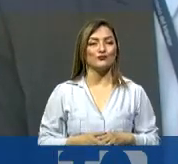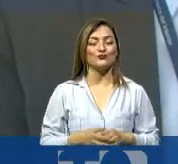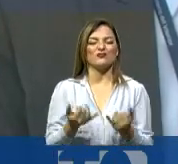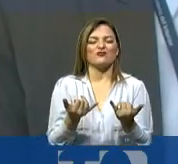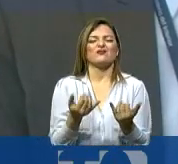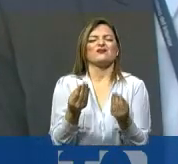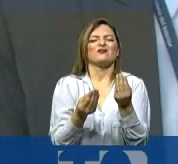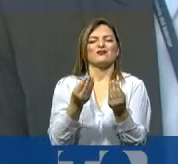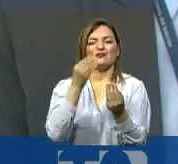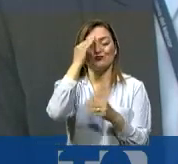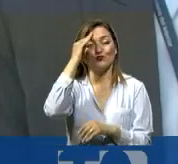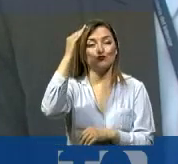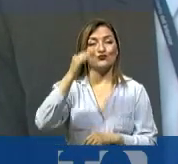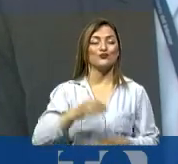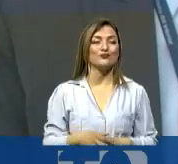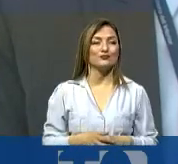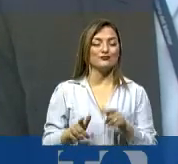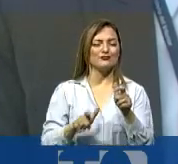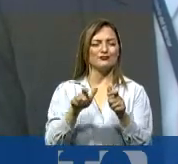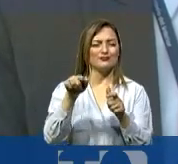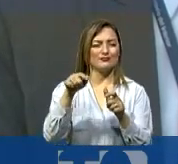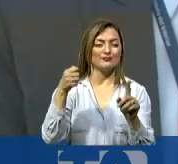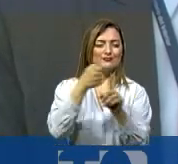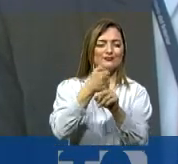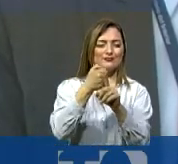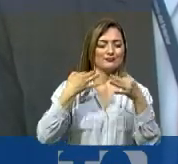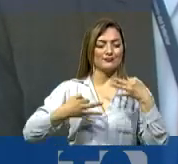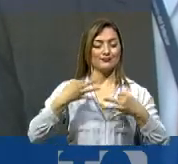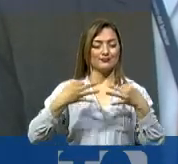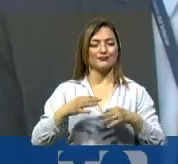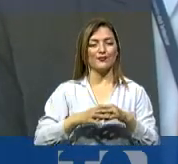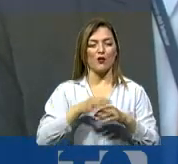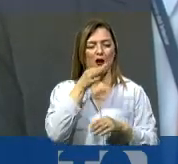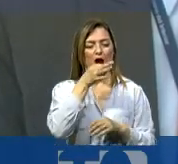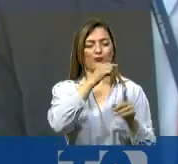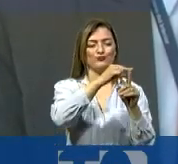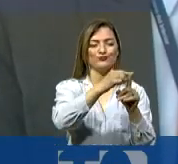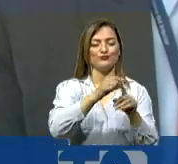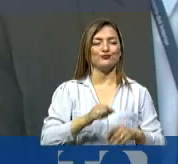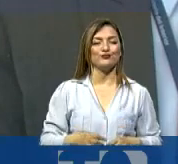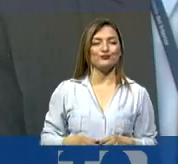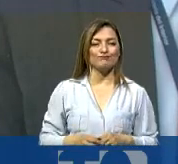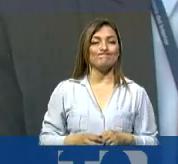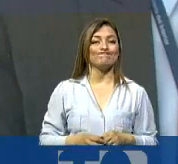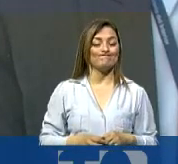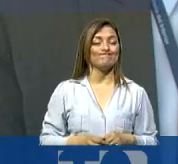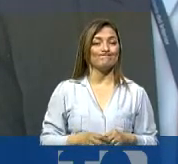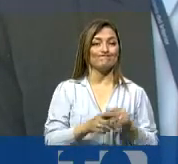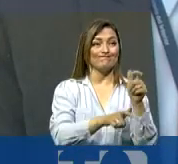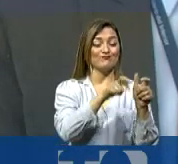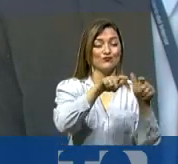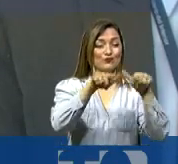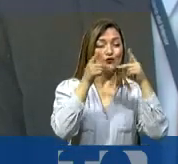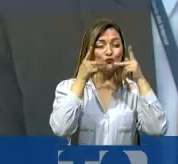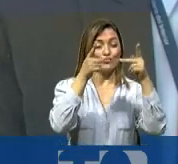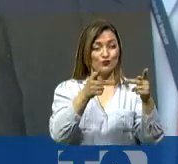lo que hace la policía, y que muchas de las veces también es agredida físicamente la policía o verbalmente, lo que hace es proceder a retirar a la gente que está en el